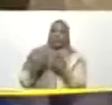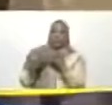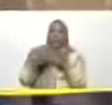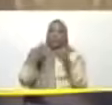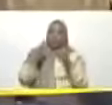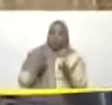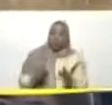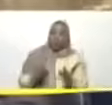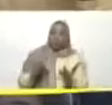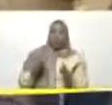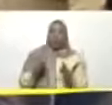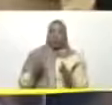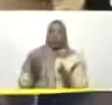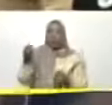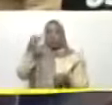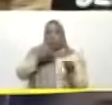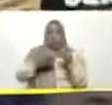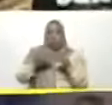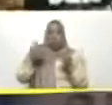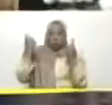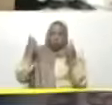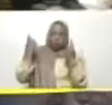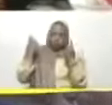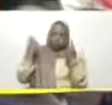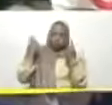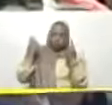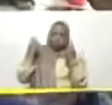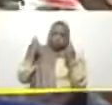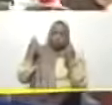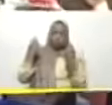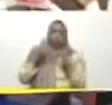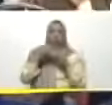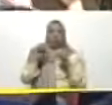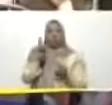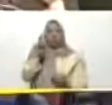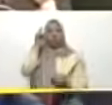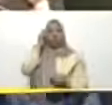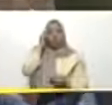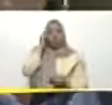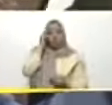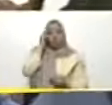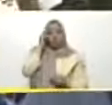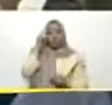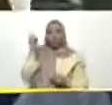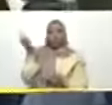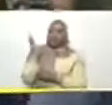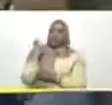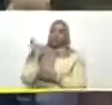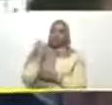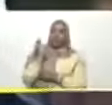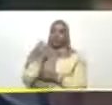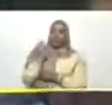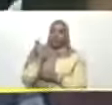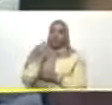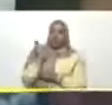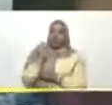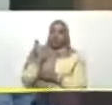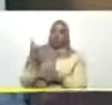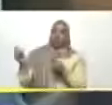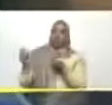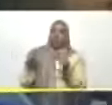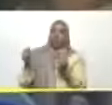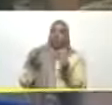construcción de formación porque tuvimos dos días de debate de formación de